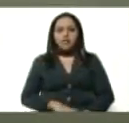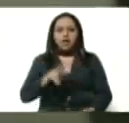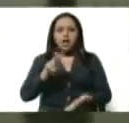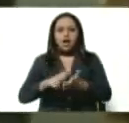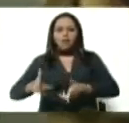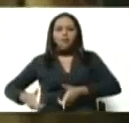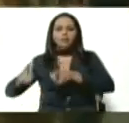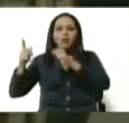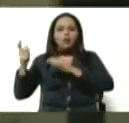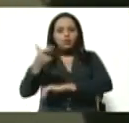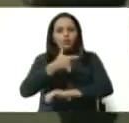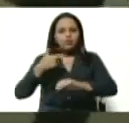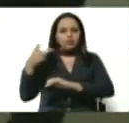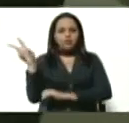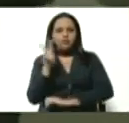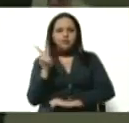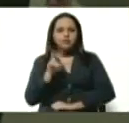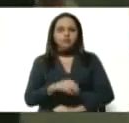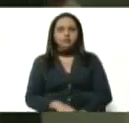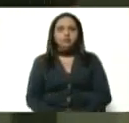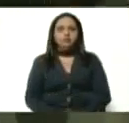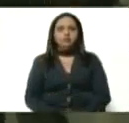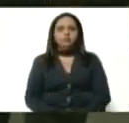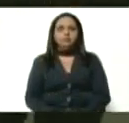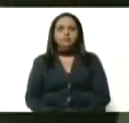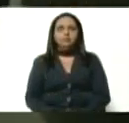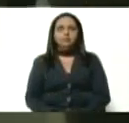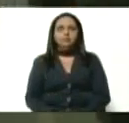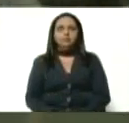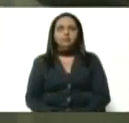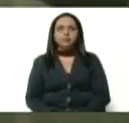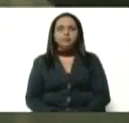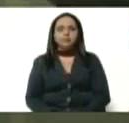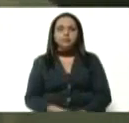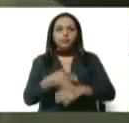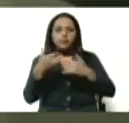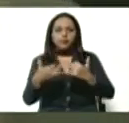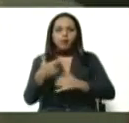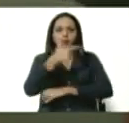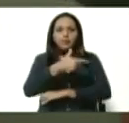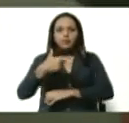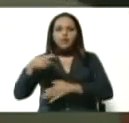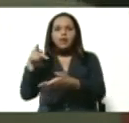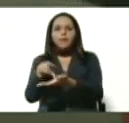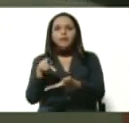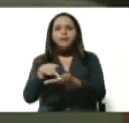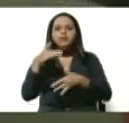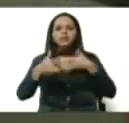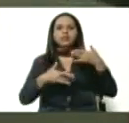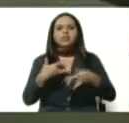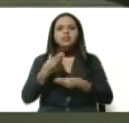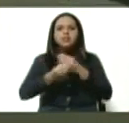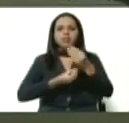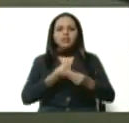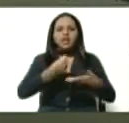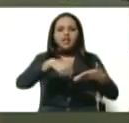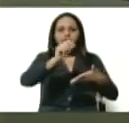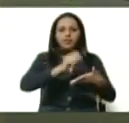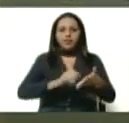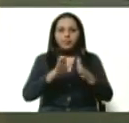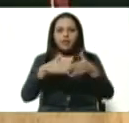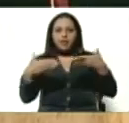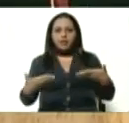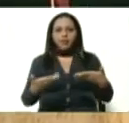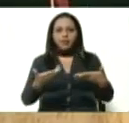República Bolivariana de Venezuela. Las autoridades que participan en este acto proceden a la firma del libro de acta para